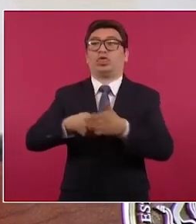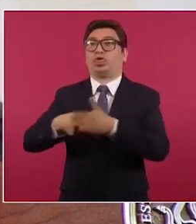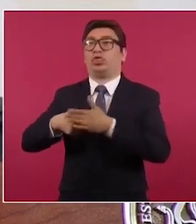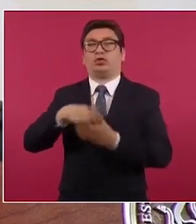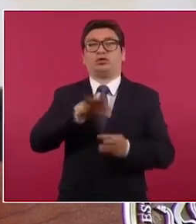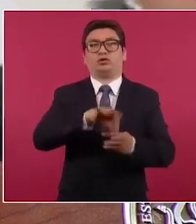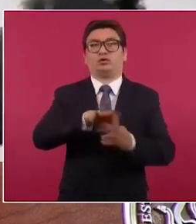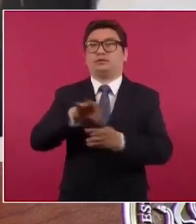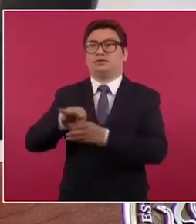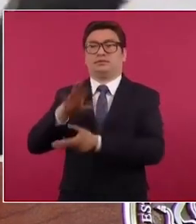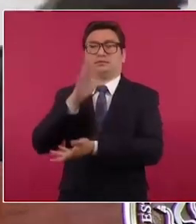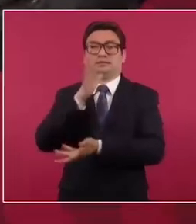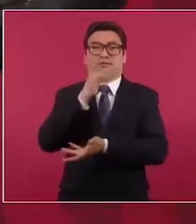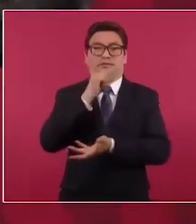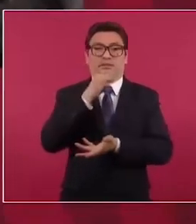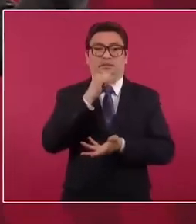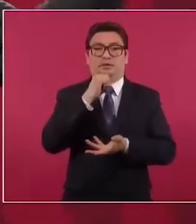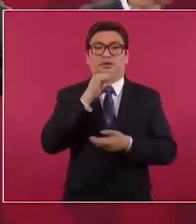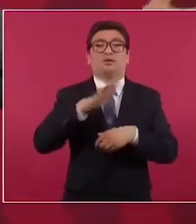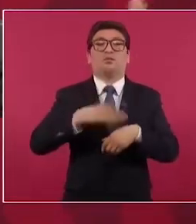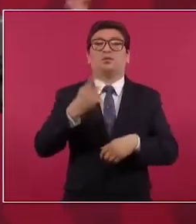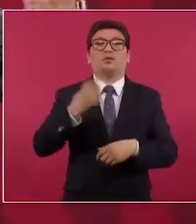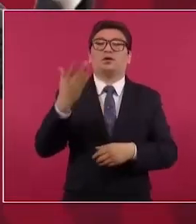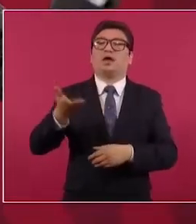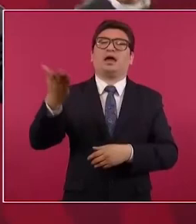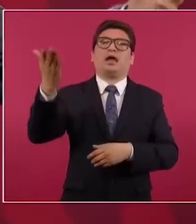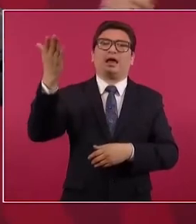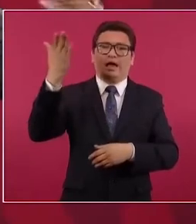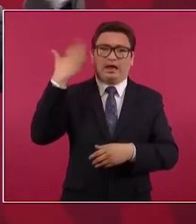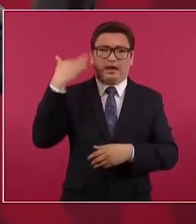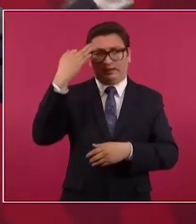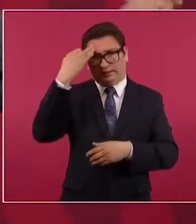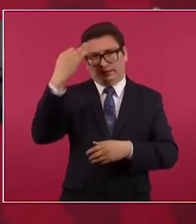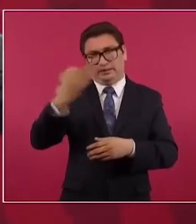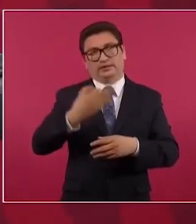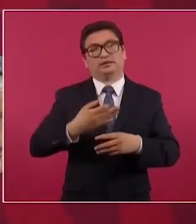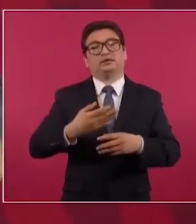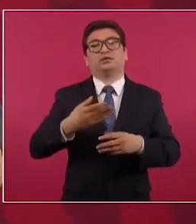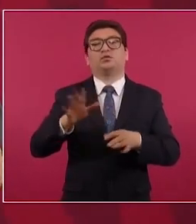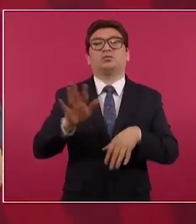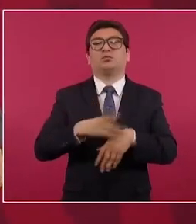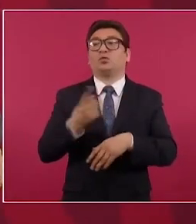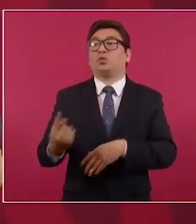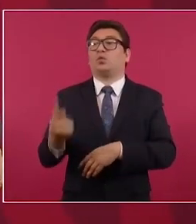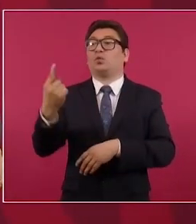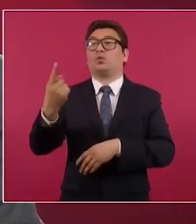porque ya también no son aquellos tiempos de la borregada.